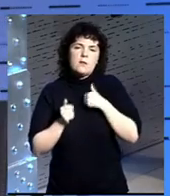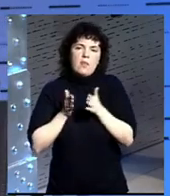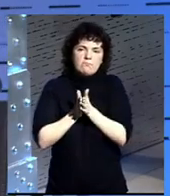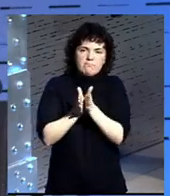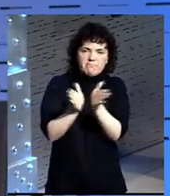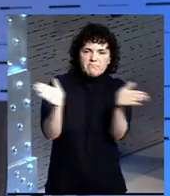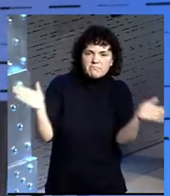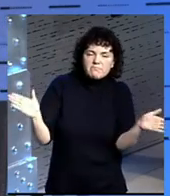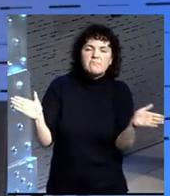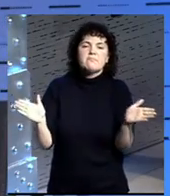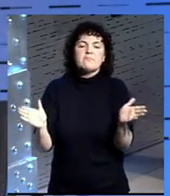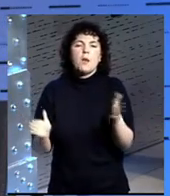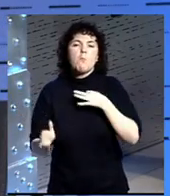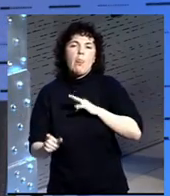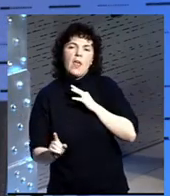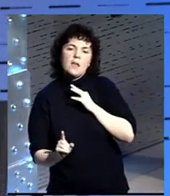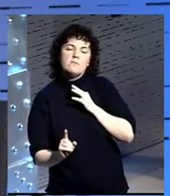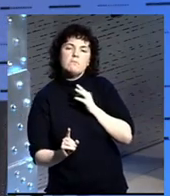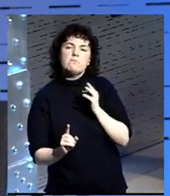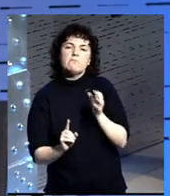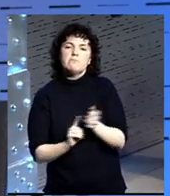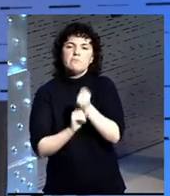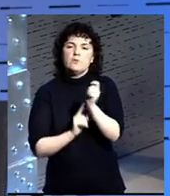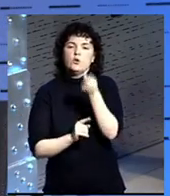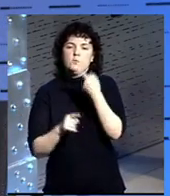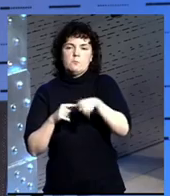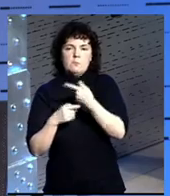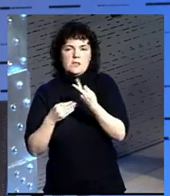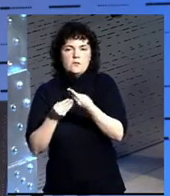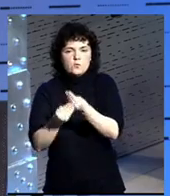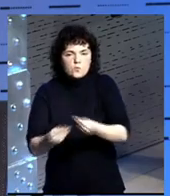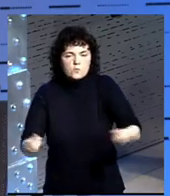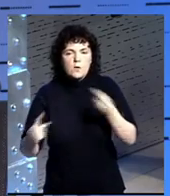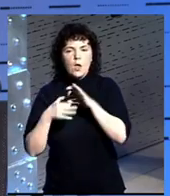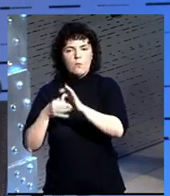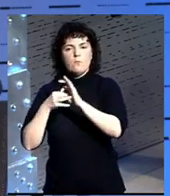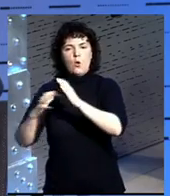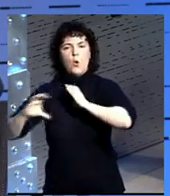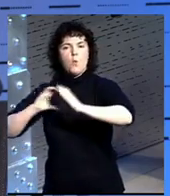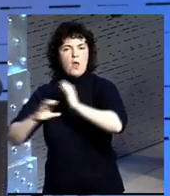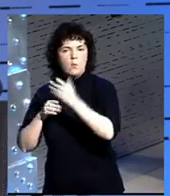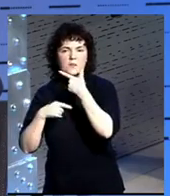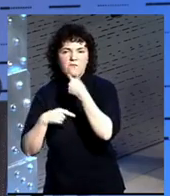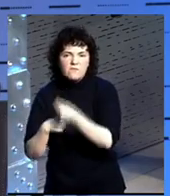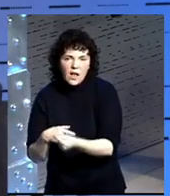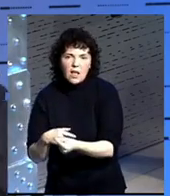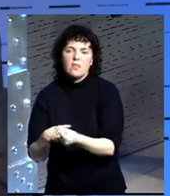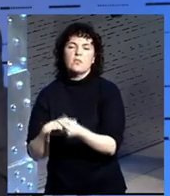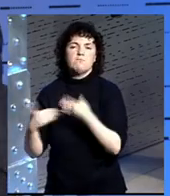de encontrarnos de una manera mucho más fluida y de tener mayores niveles de comunicación, pero entre las